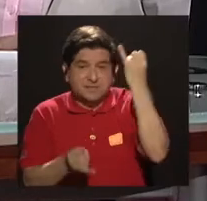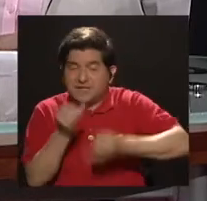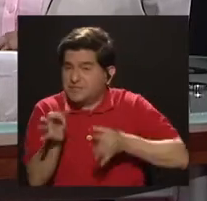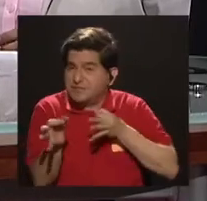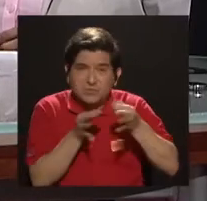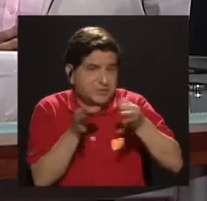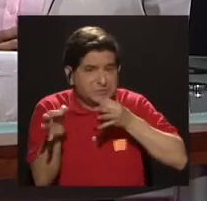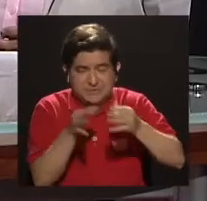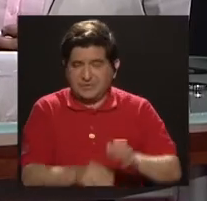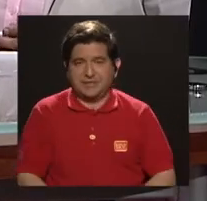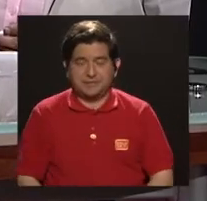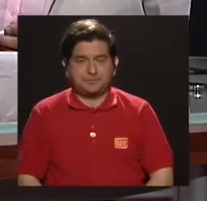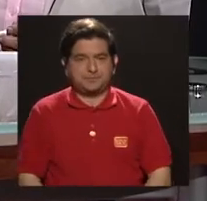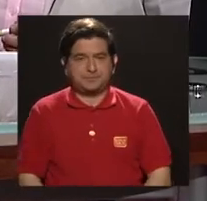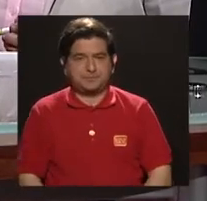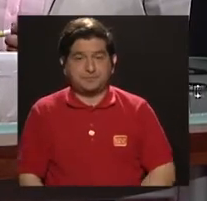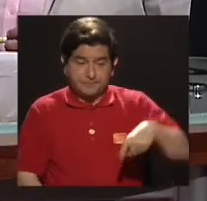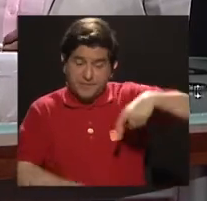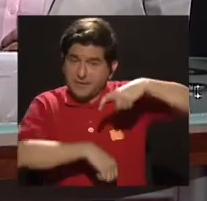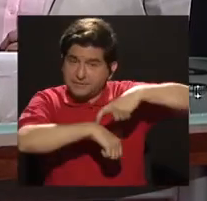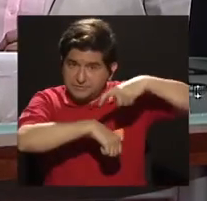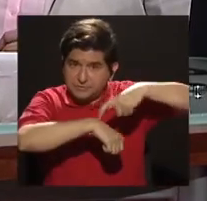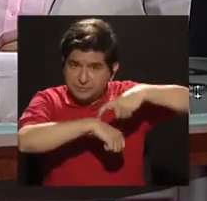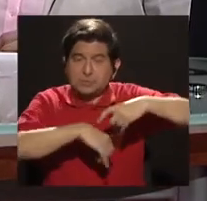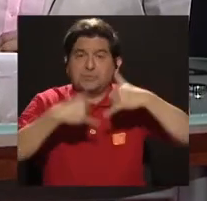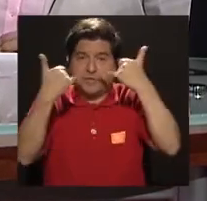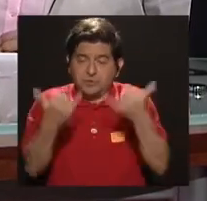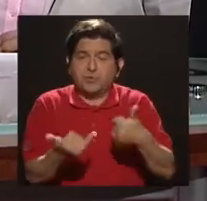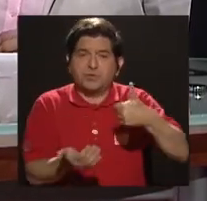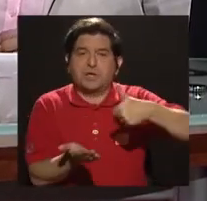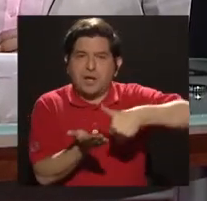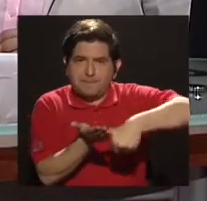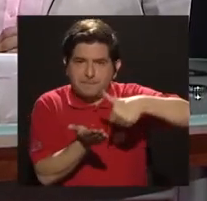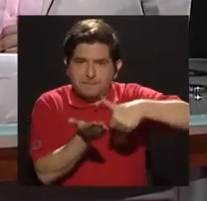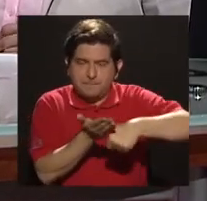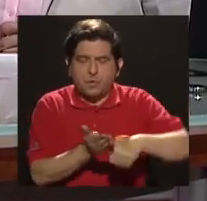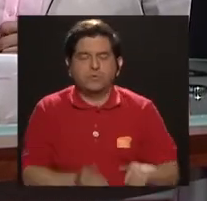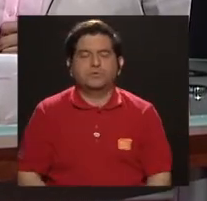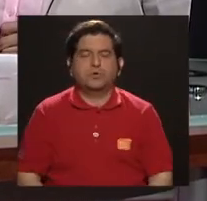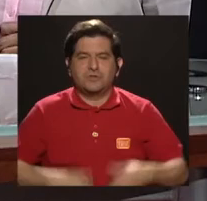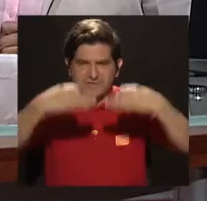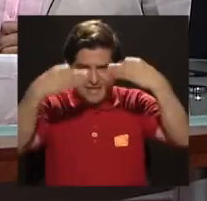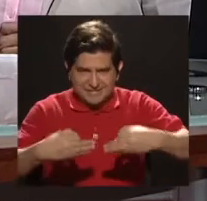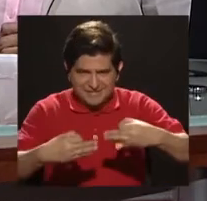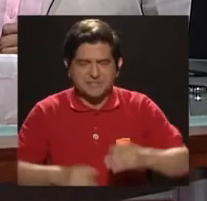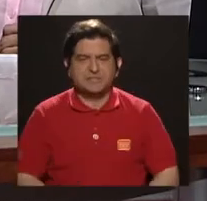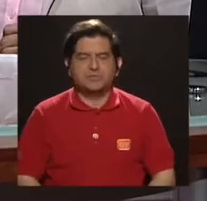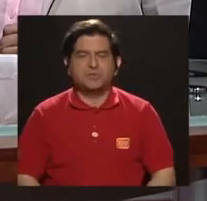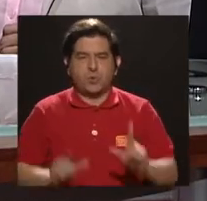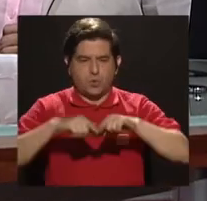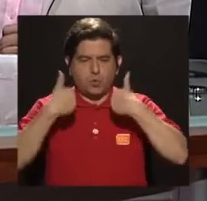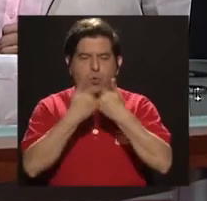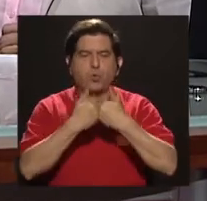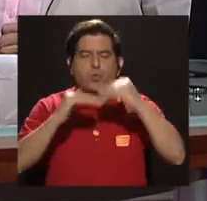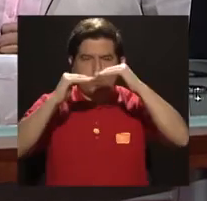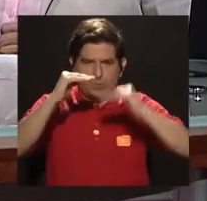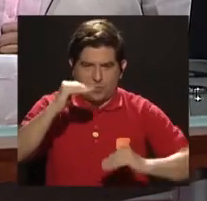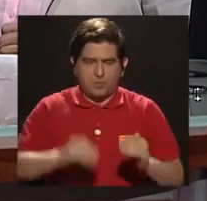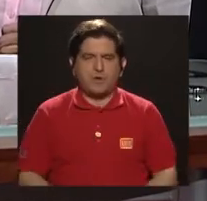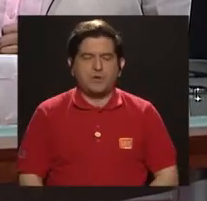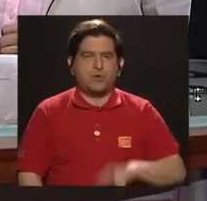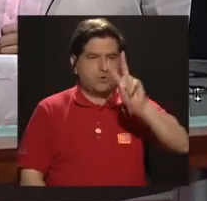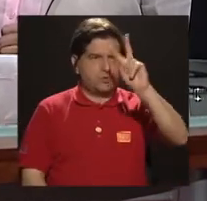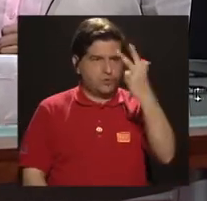explicar porque en este momento ya un voto de la cámara baja en donde se obtuvieron dos terceras partes